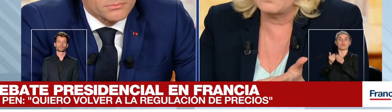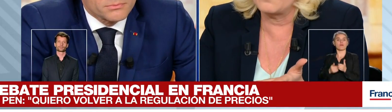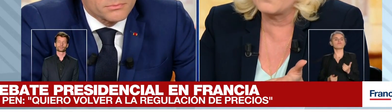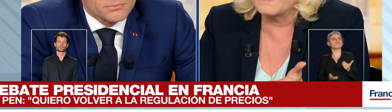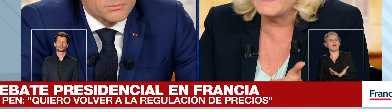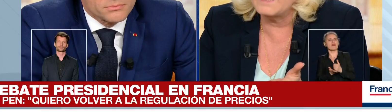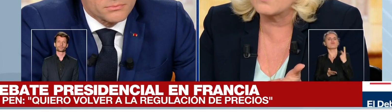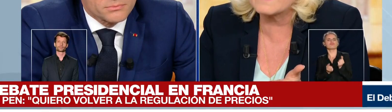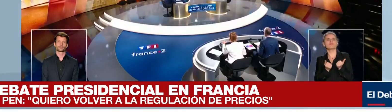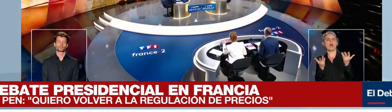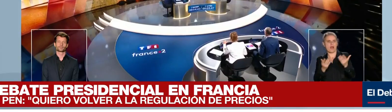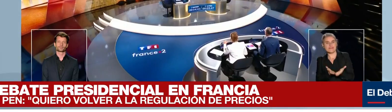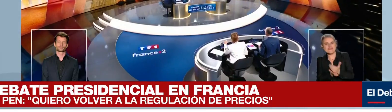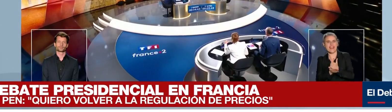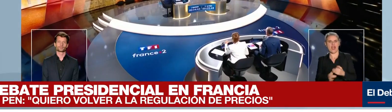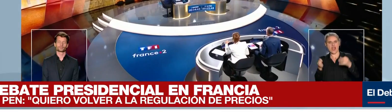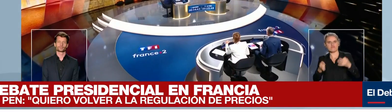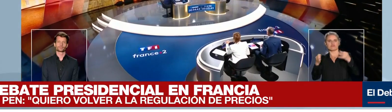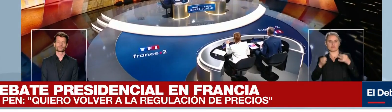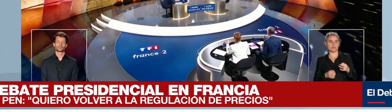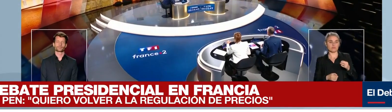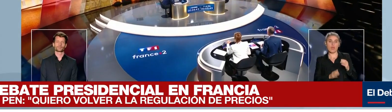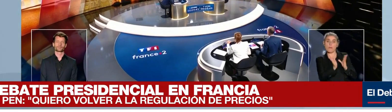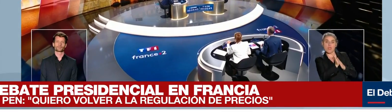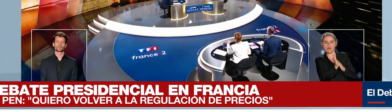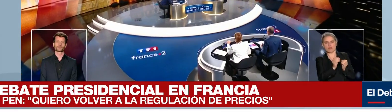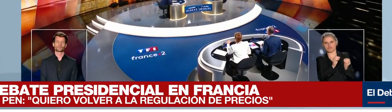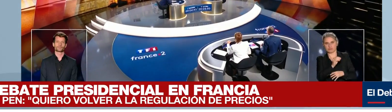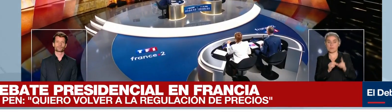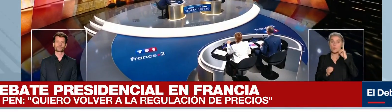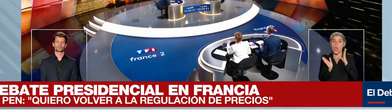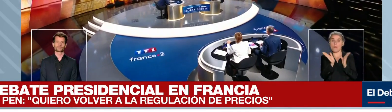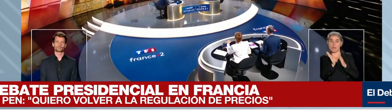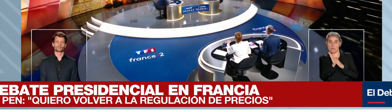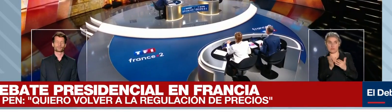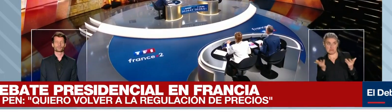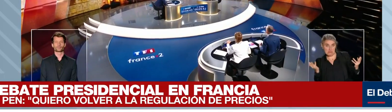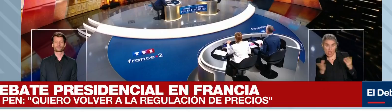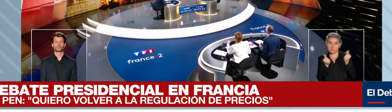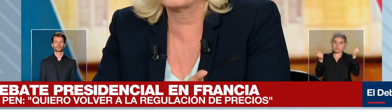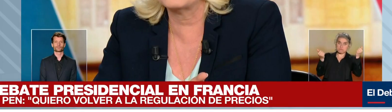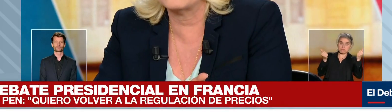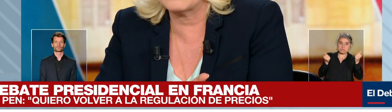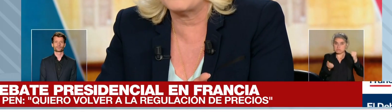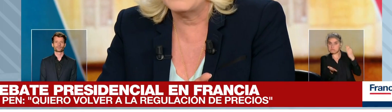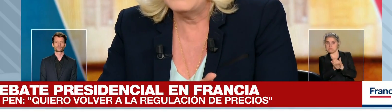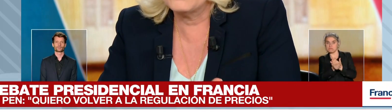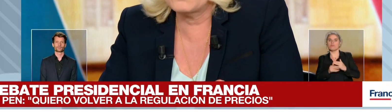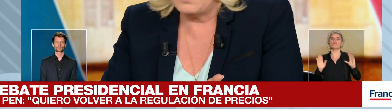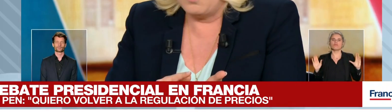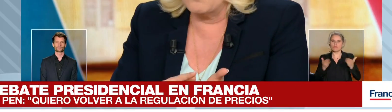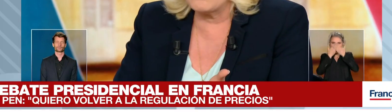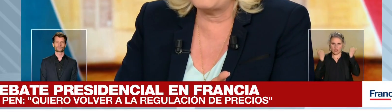siempre le pregunta cuánto gana usted, cuál es su salario. No le importan las primas, porque ellos saben